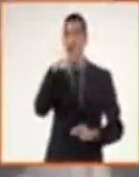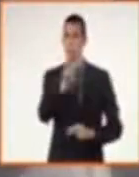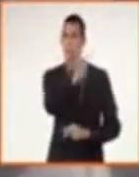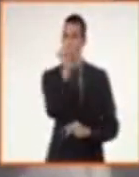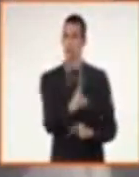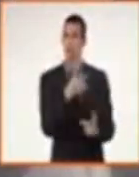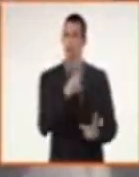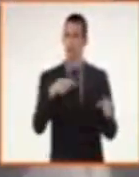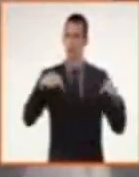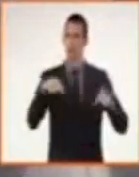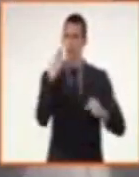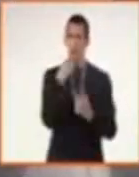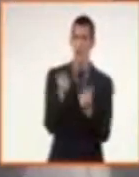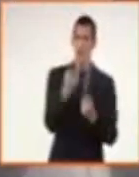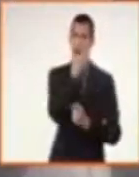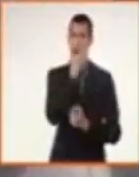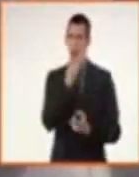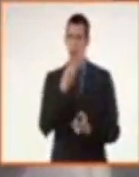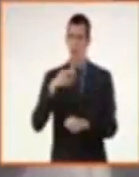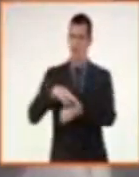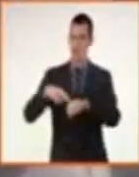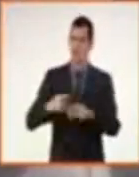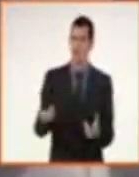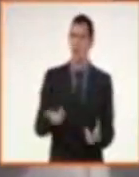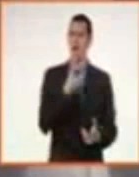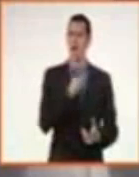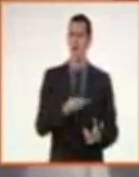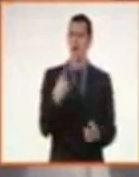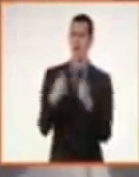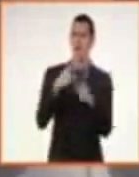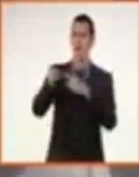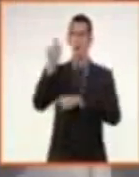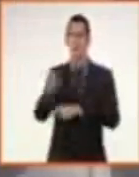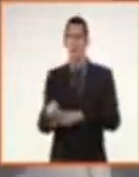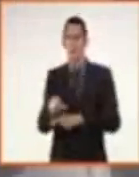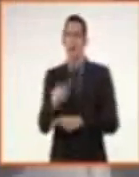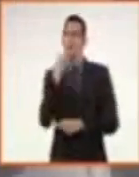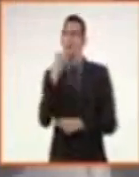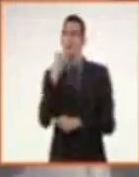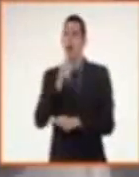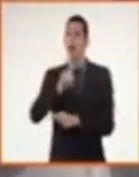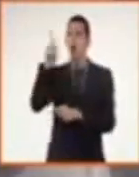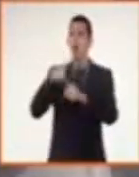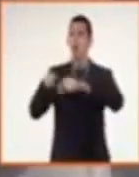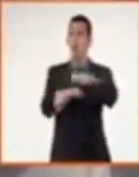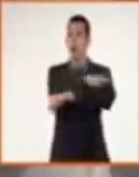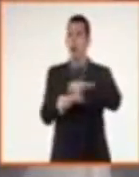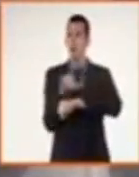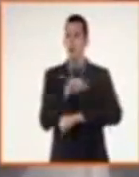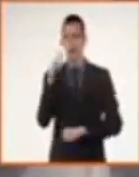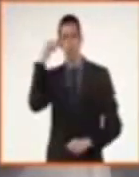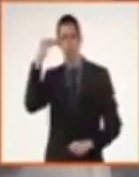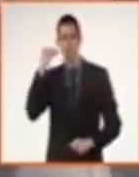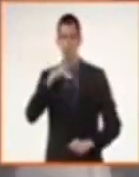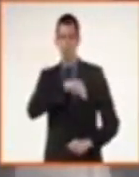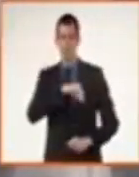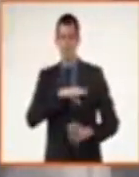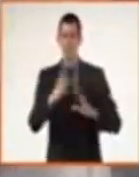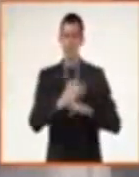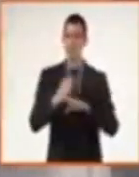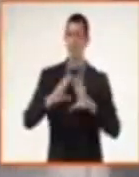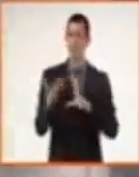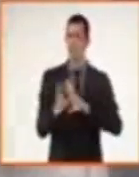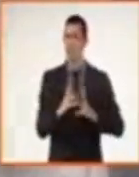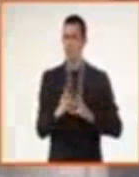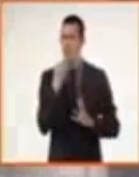urnas. Hay gente que puede estar en este momento en el exterior y que el padrón electoral con el momento que se hizo, etcétera, puede